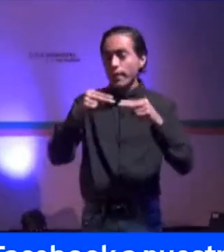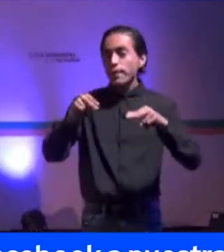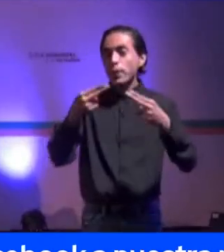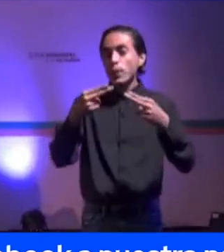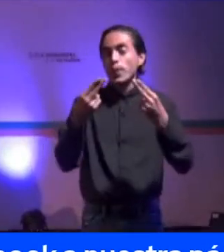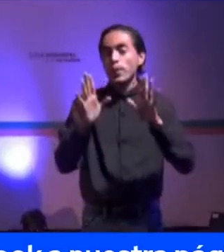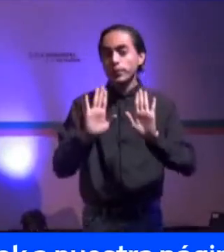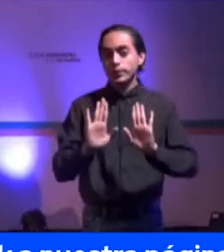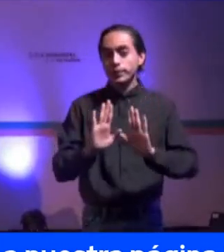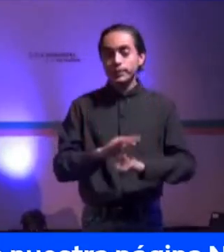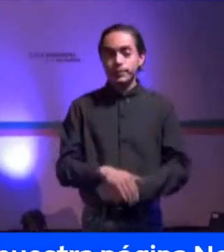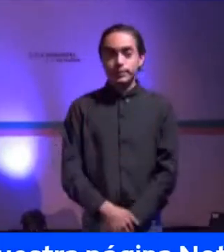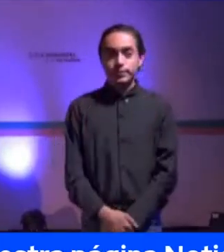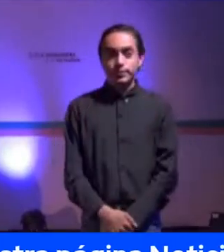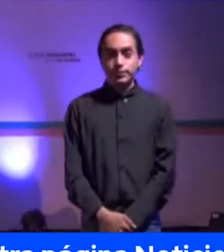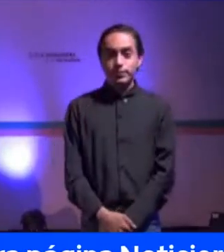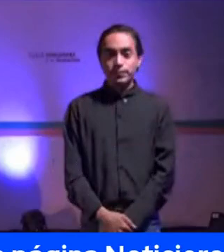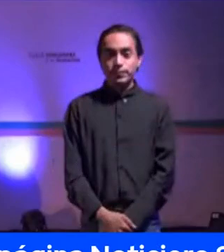es broma, Vero.